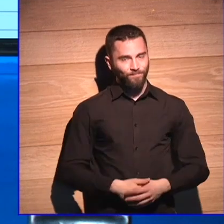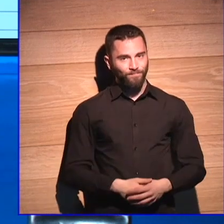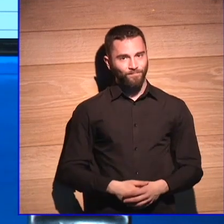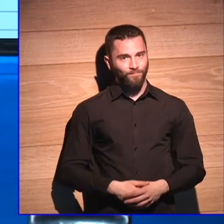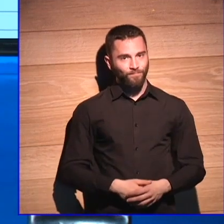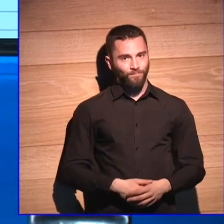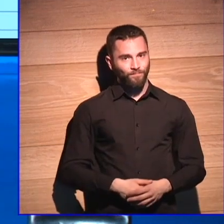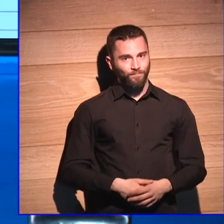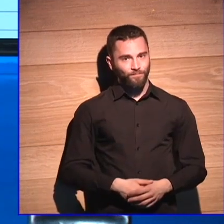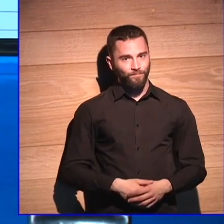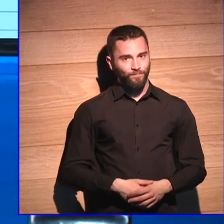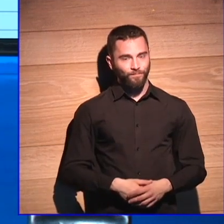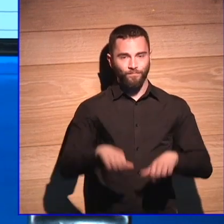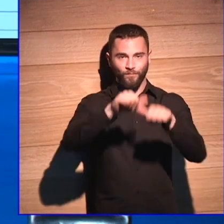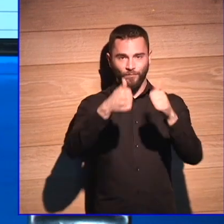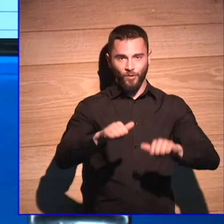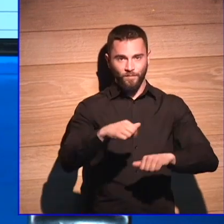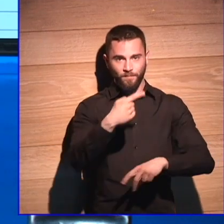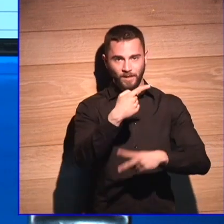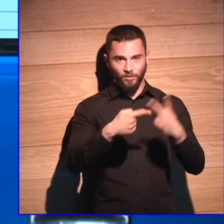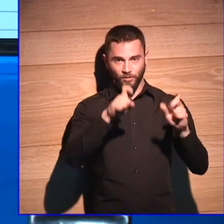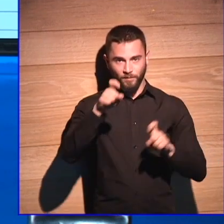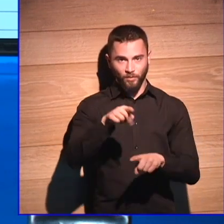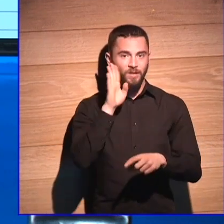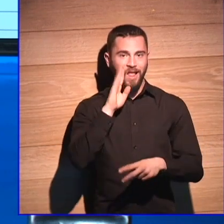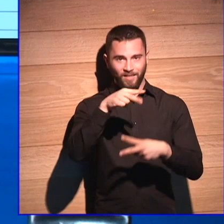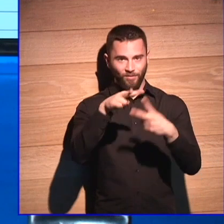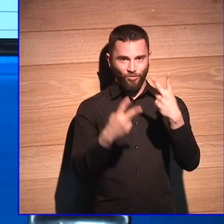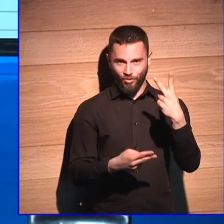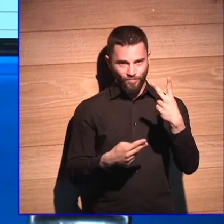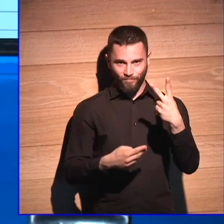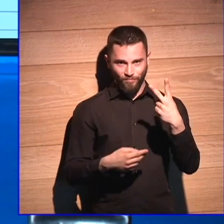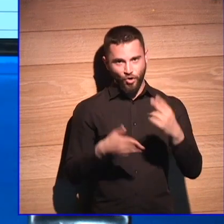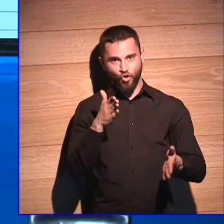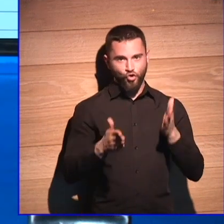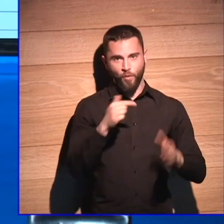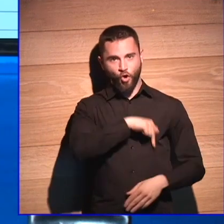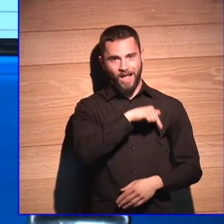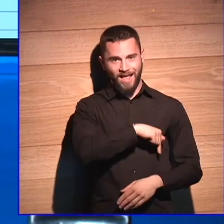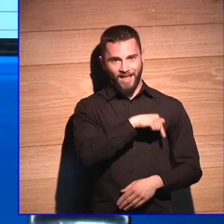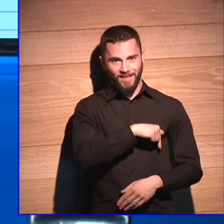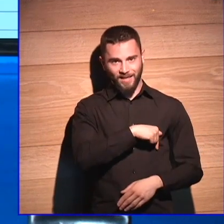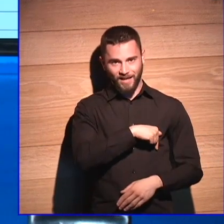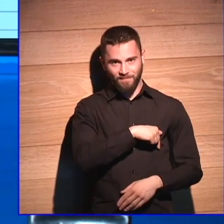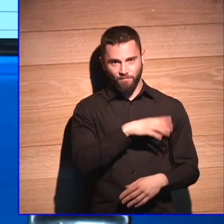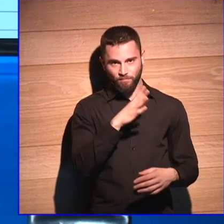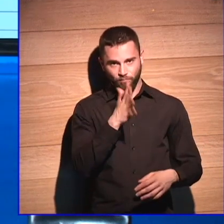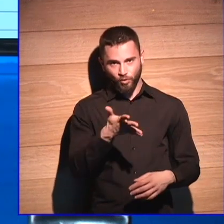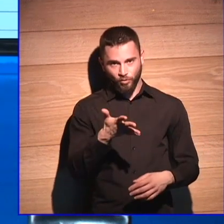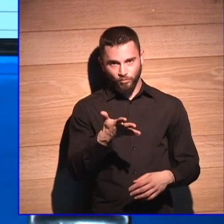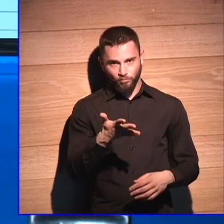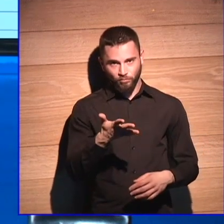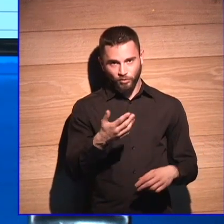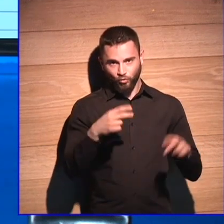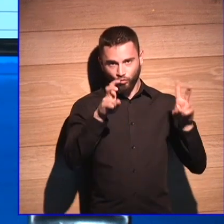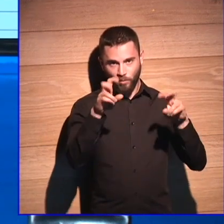Bueno, hay dos maneras de abordar estas cuestiones de la roboética, porque en definitiva es una nueva disciplina que ha